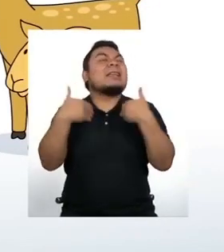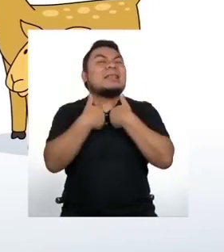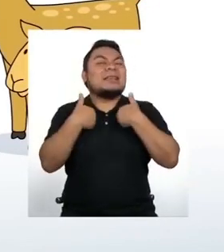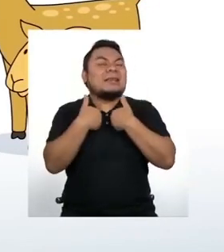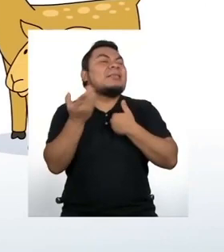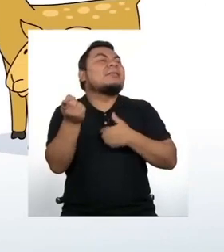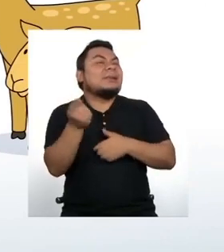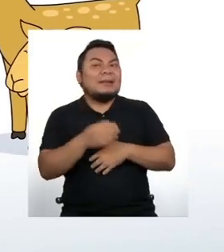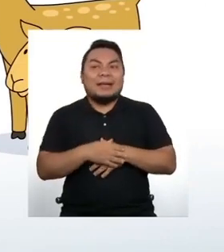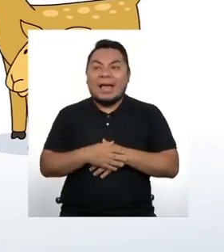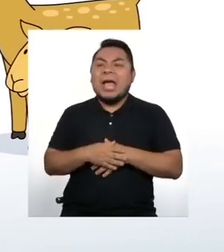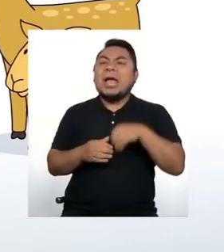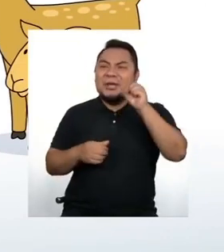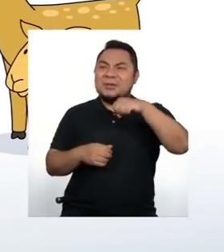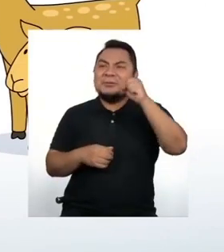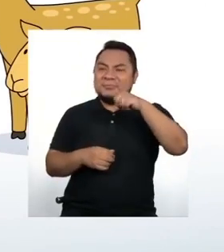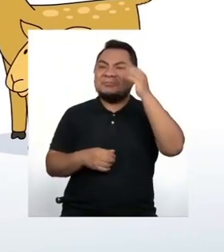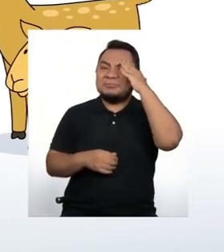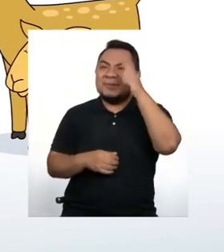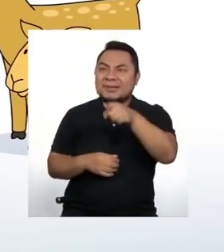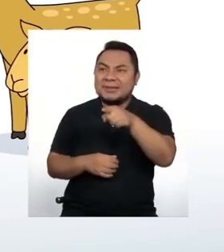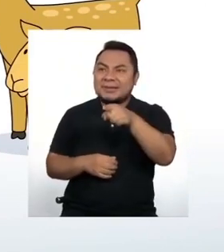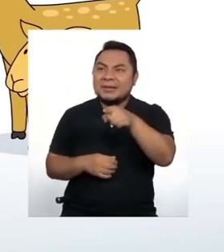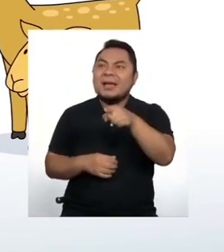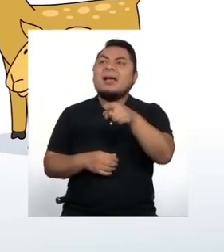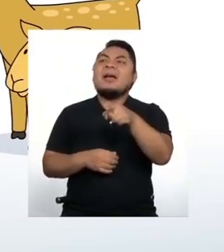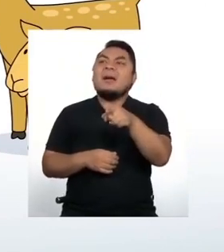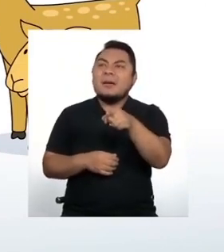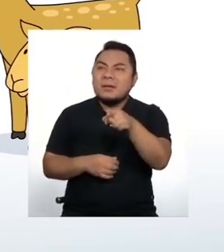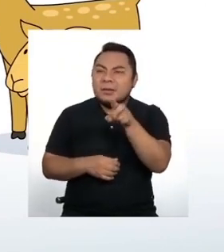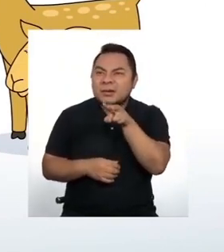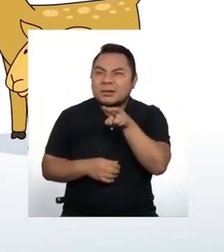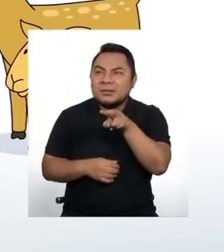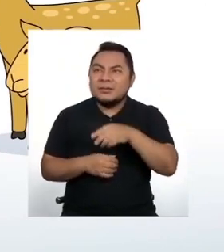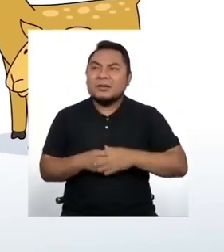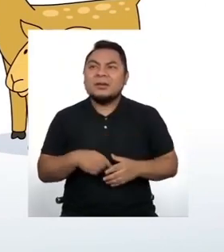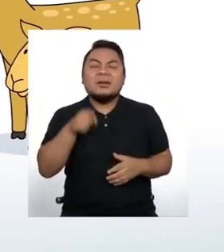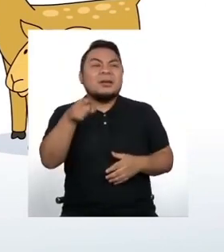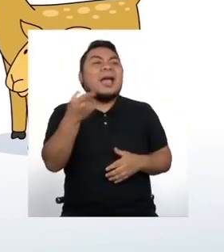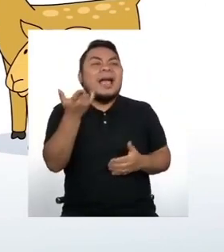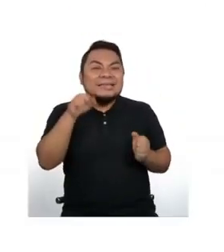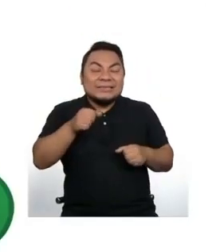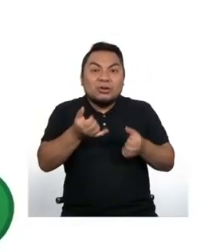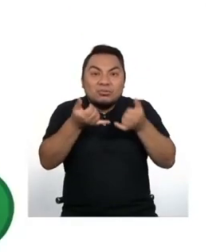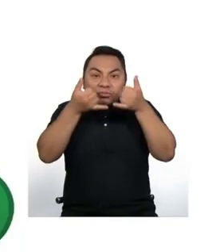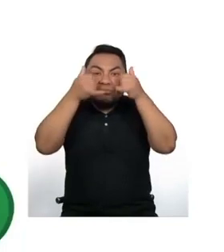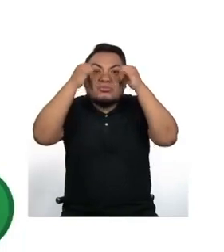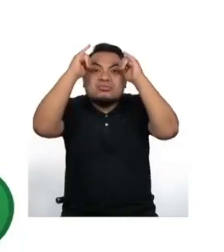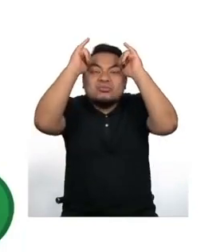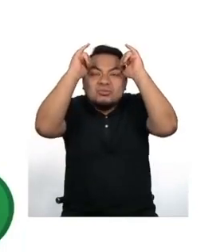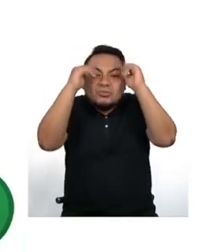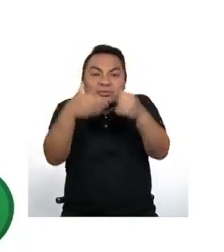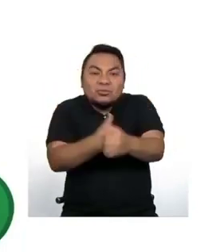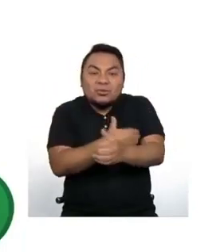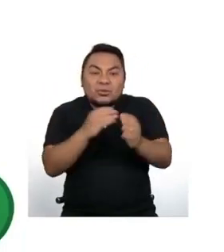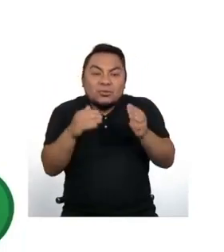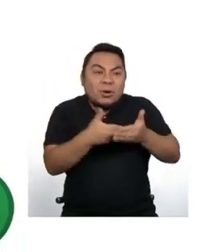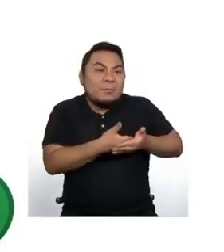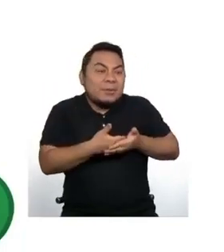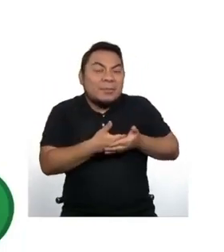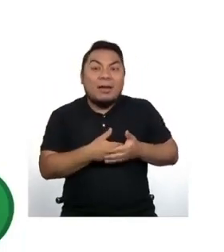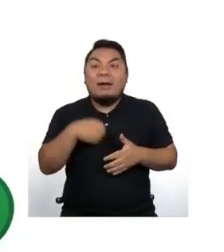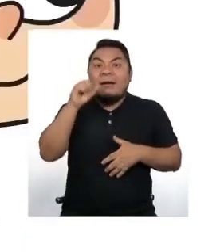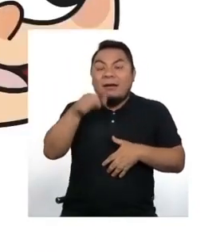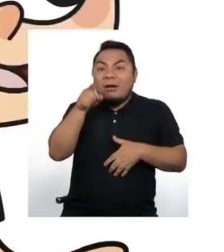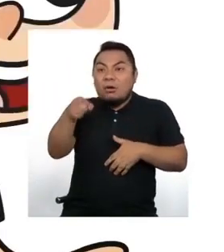parques, tampoco se... ¡Pero yo quiero jugar, mamá! ¡Si no es aburrido! Lo sé,